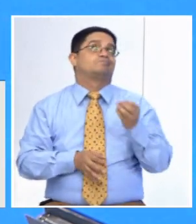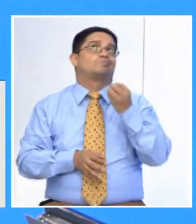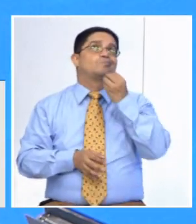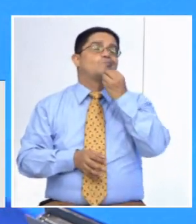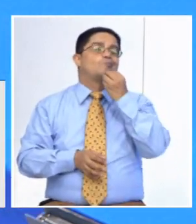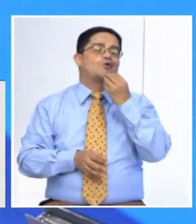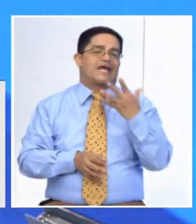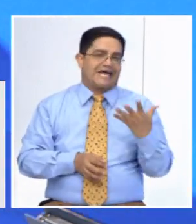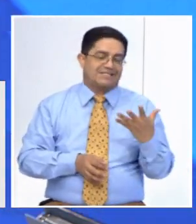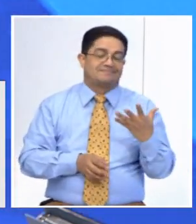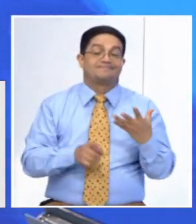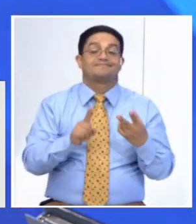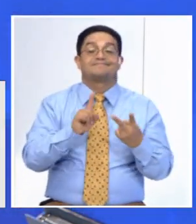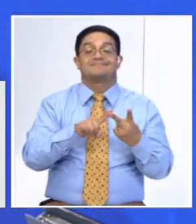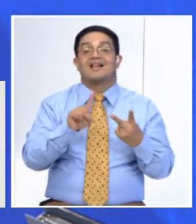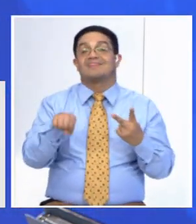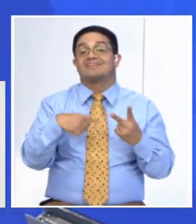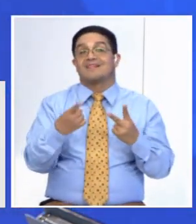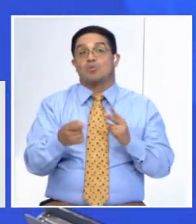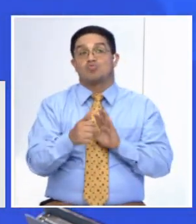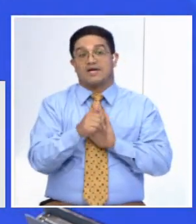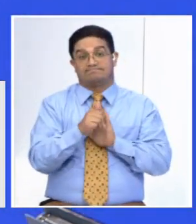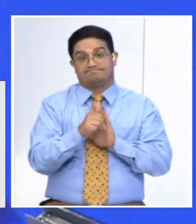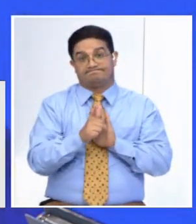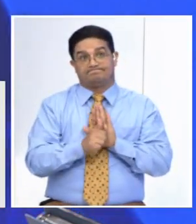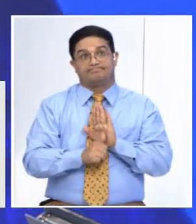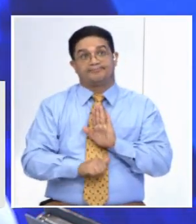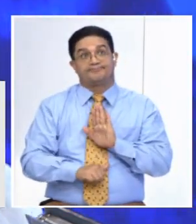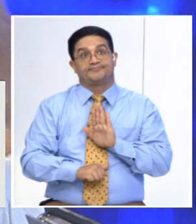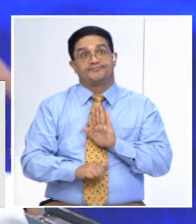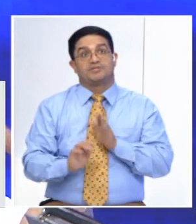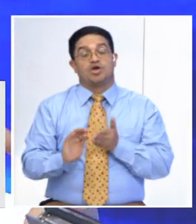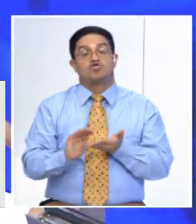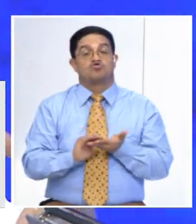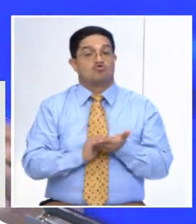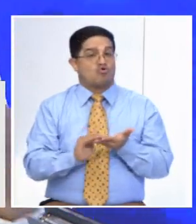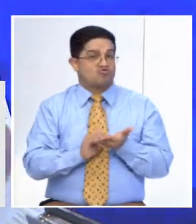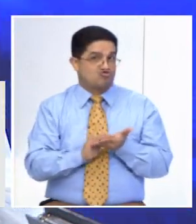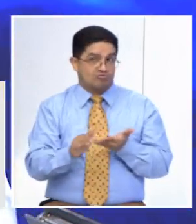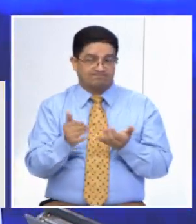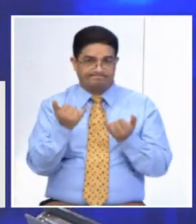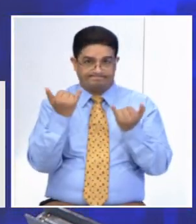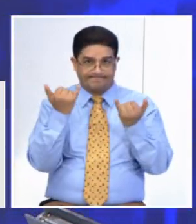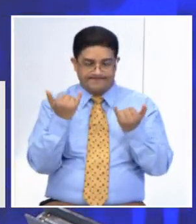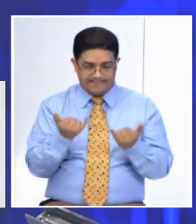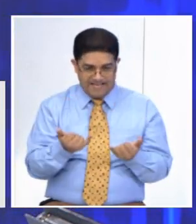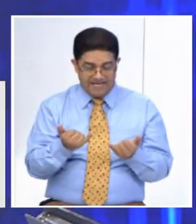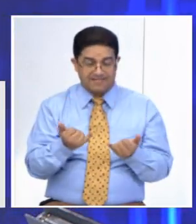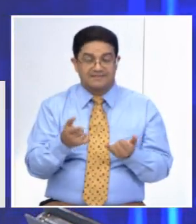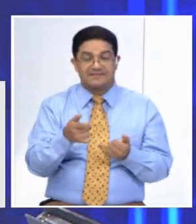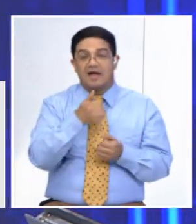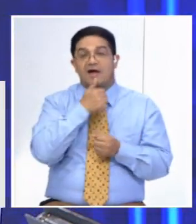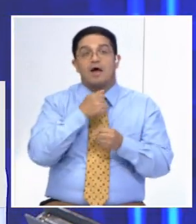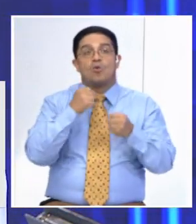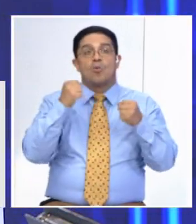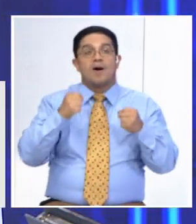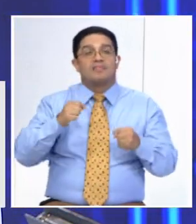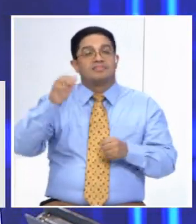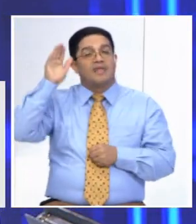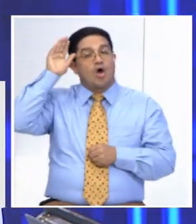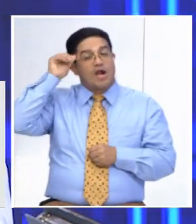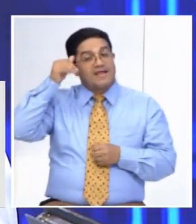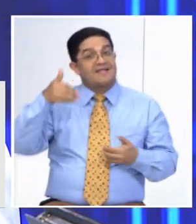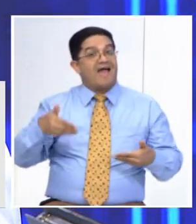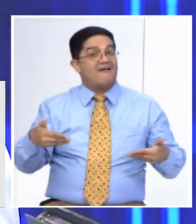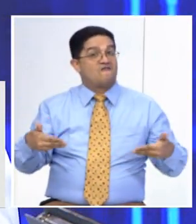que cuando se realiza el tratamiento quirúrgico, la resolución es inmediata. En cuanto a la incontinencia urinaria de esfuerzo, que es